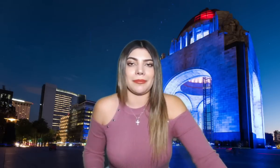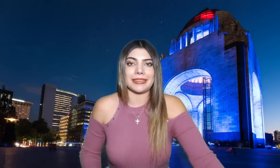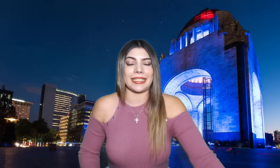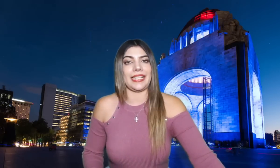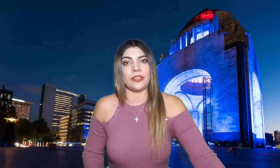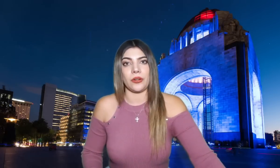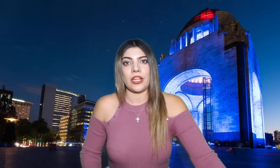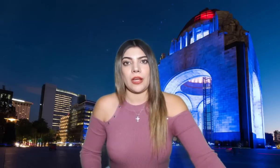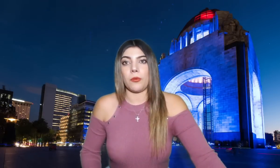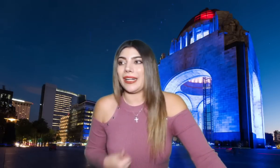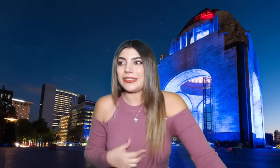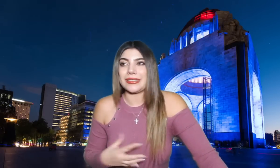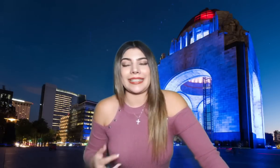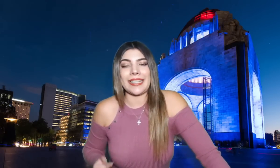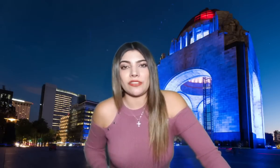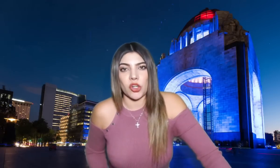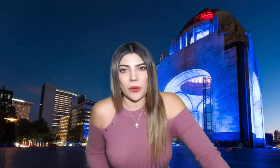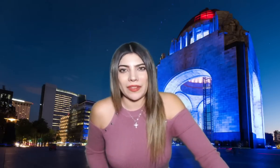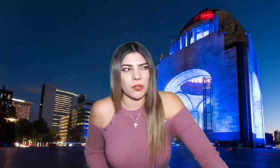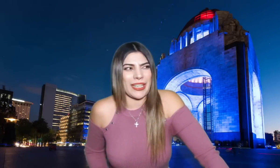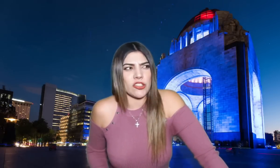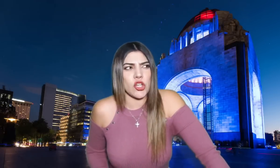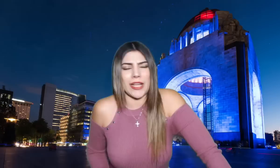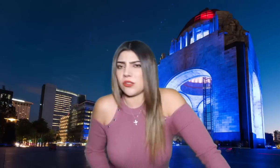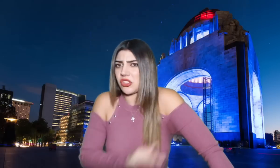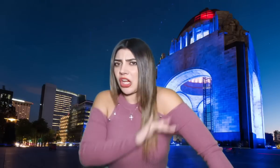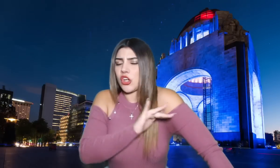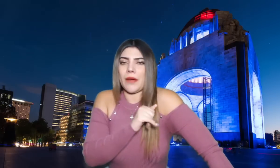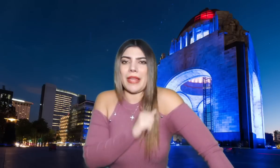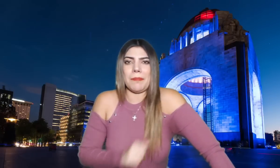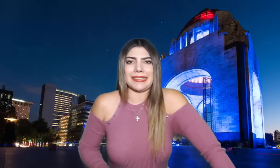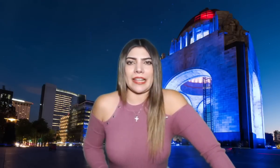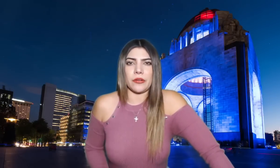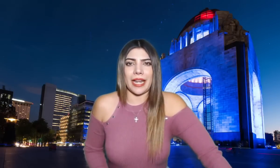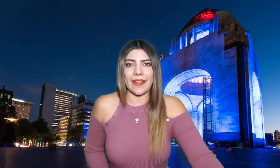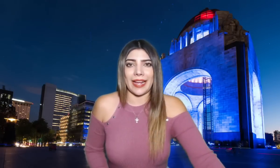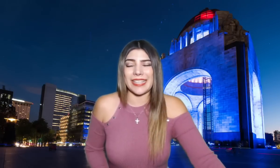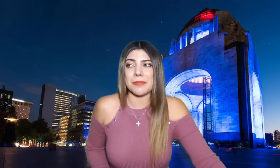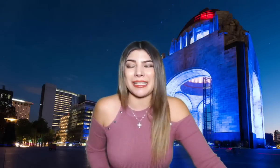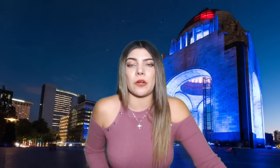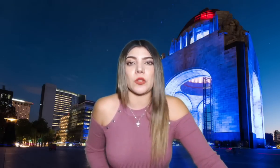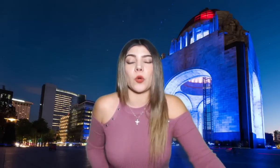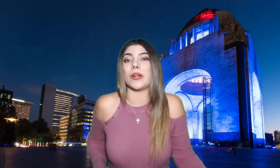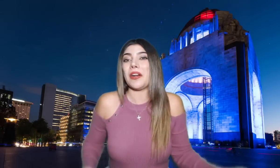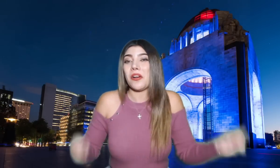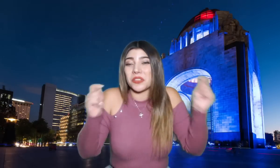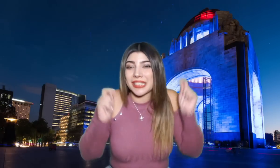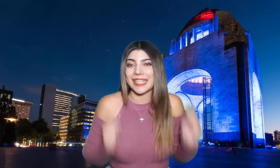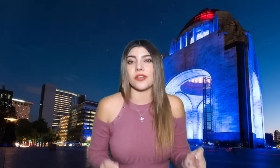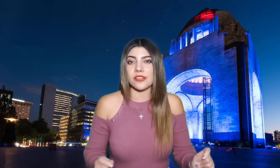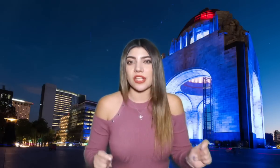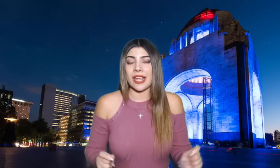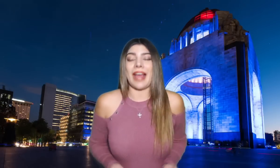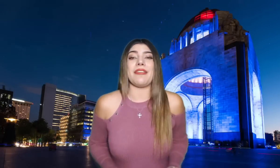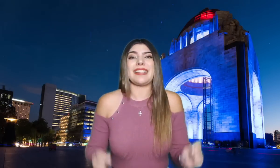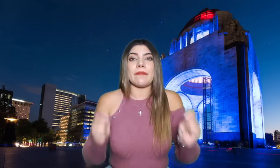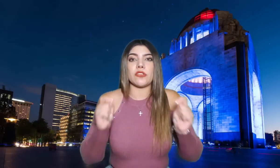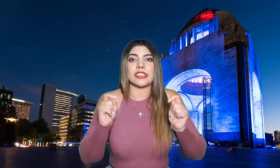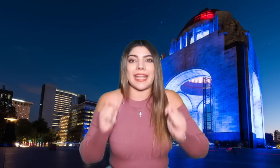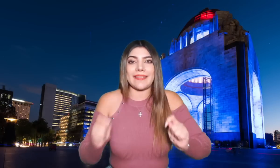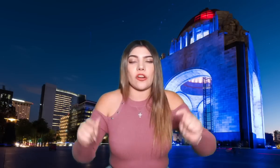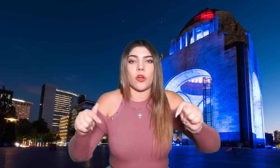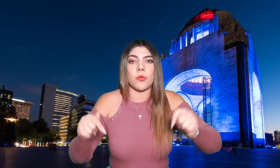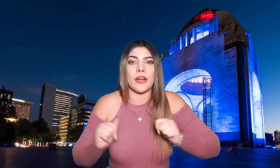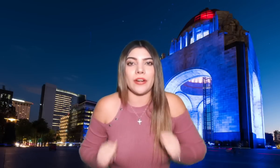que se está investigando. Por eso es que hay tanto argüende, porque en 8 años no había pasado nada. Es más, ni cuando ocurrieron los hechos había